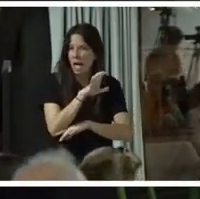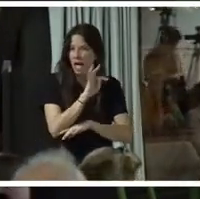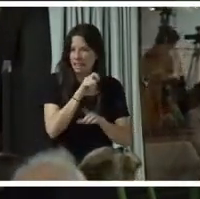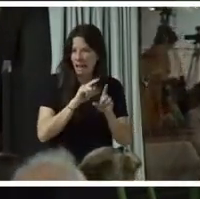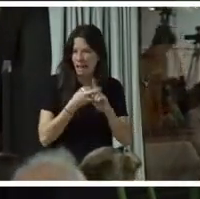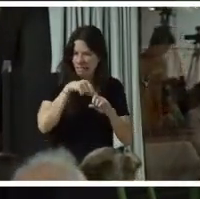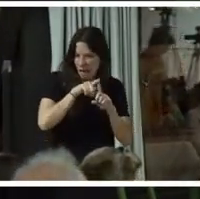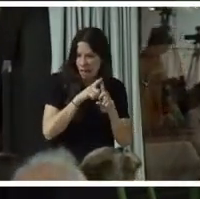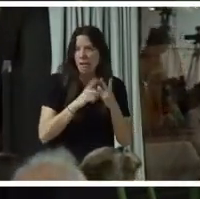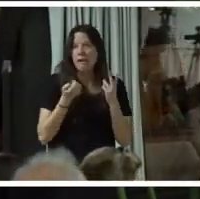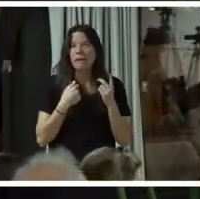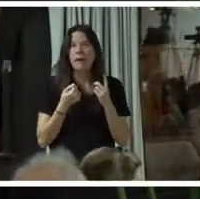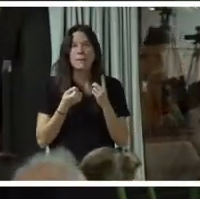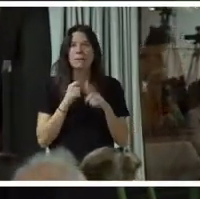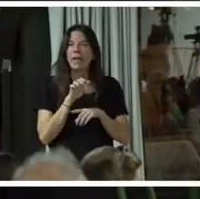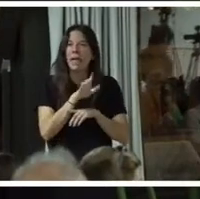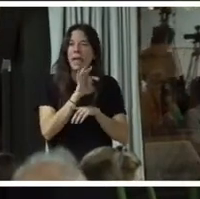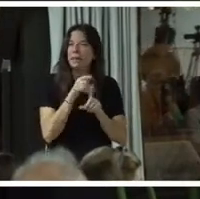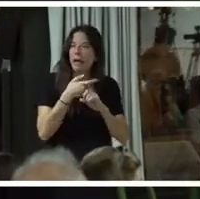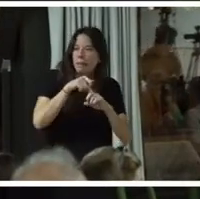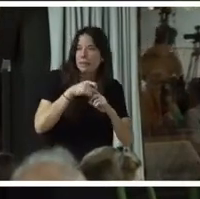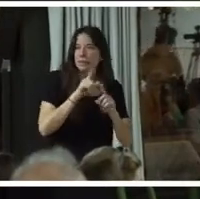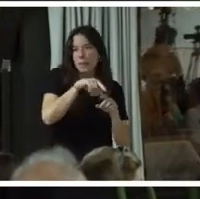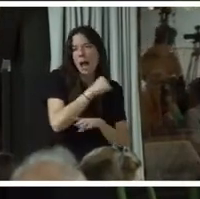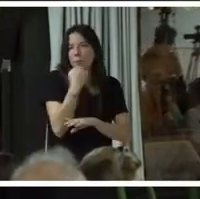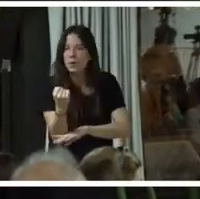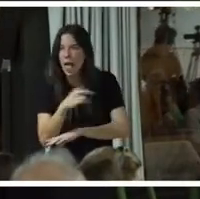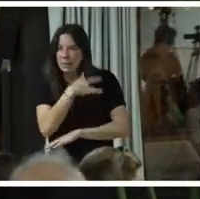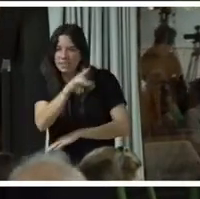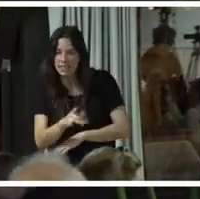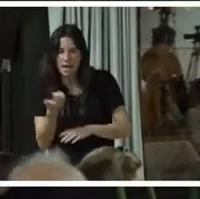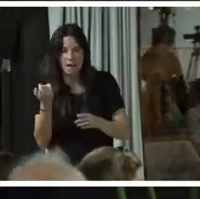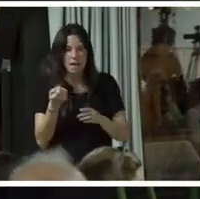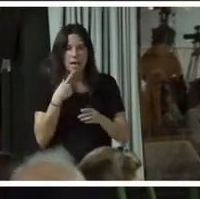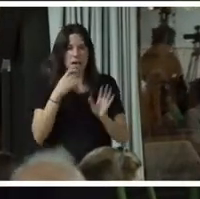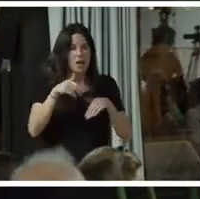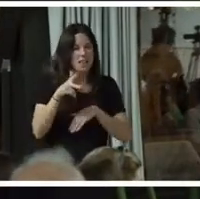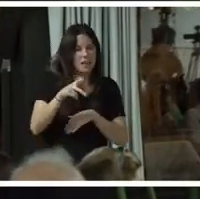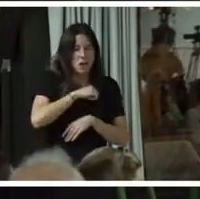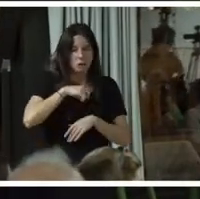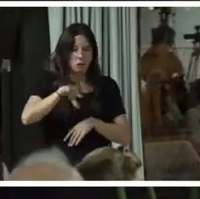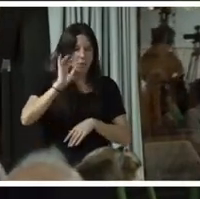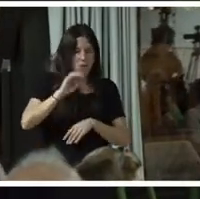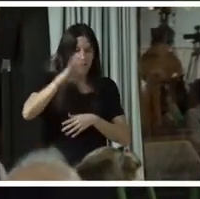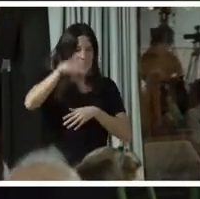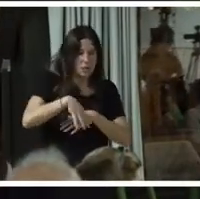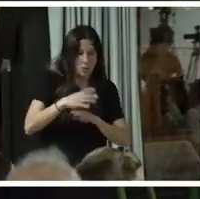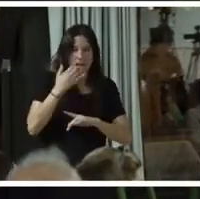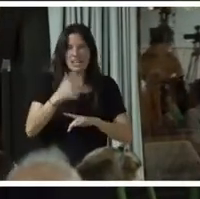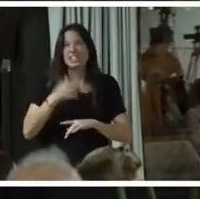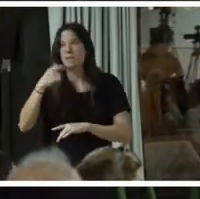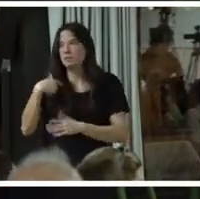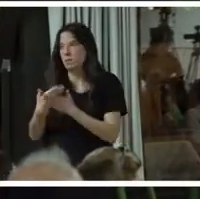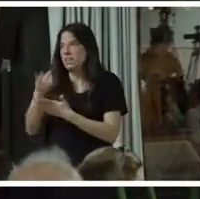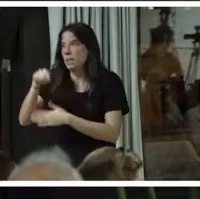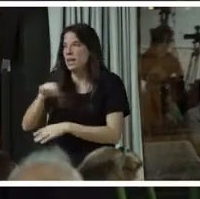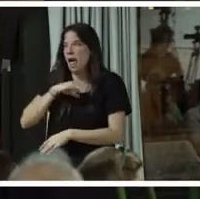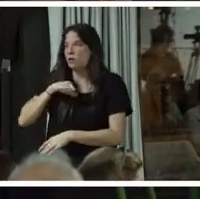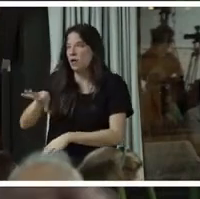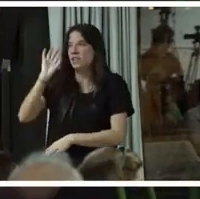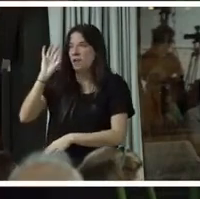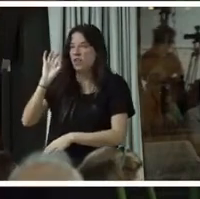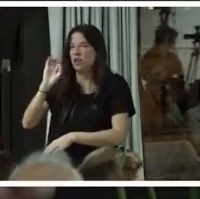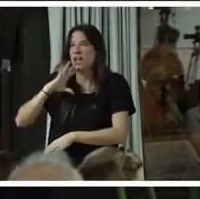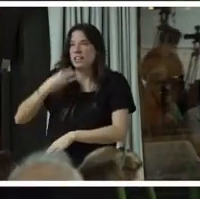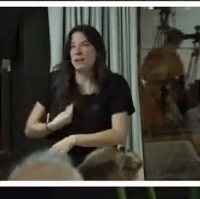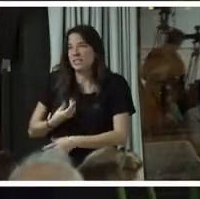eta está con la amnistía a que la amnistía va con el derecho a autodeterminación de Cataluña y claro si pedimos la autodeterminación de Palestina estamos